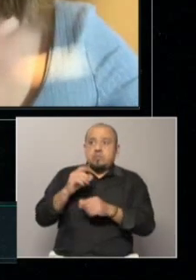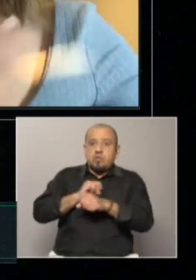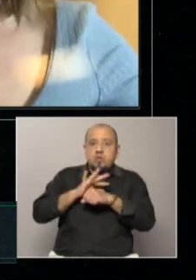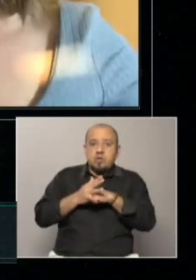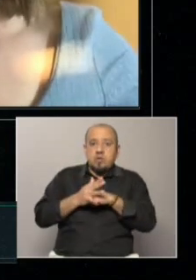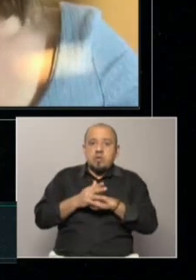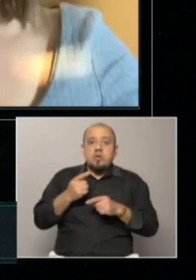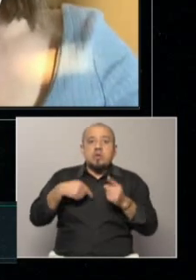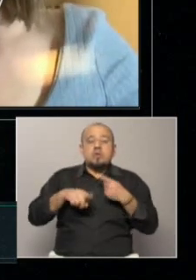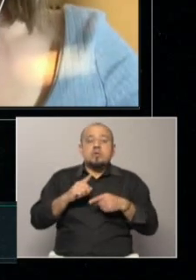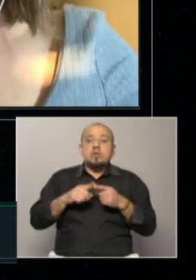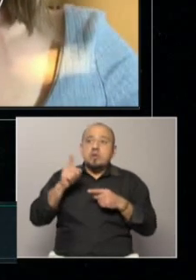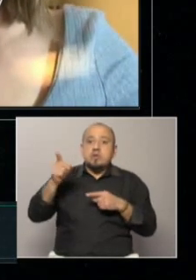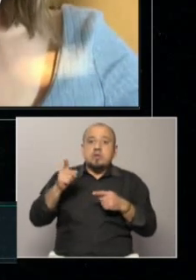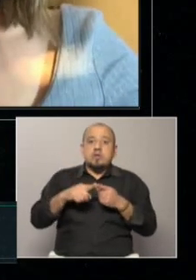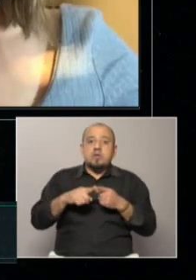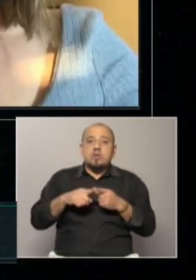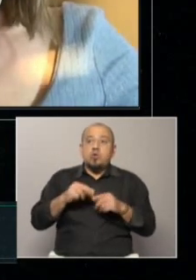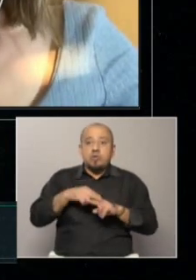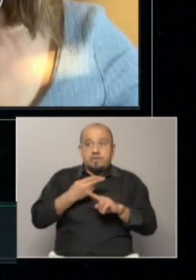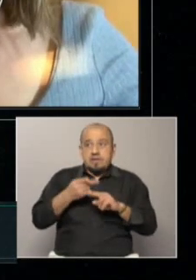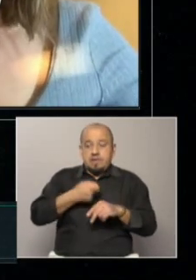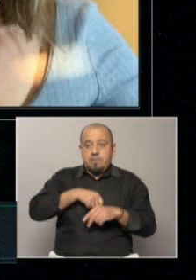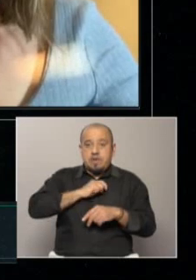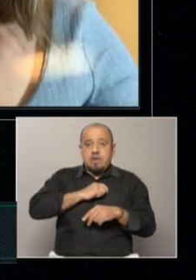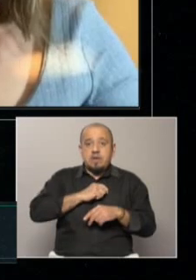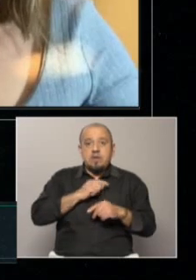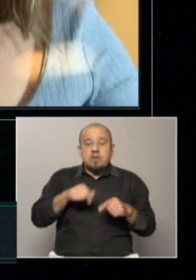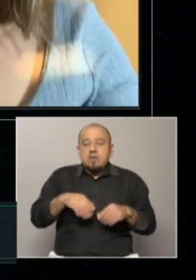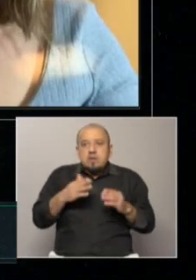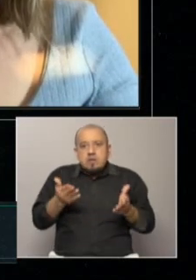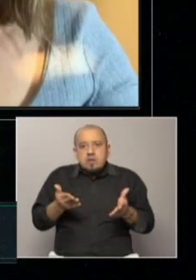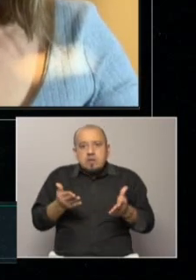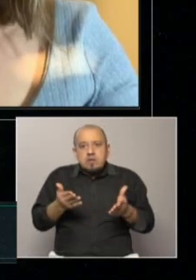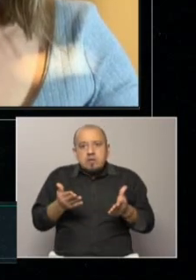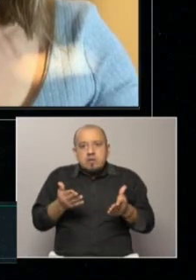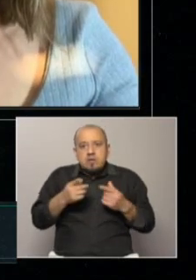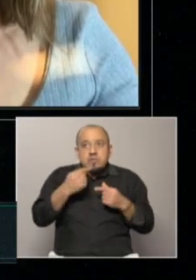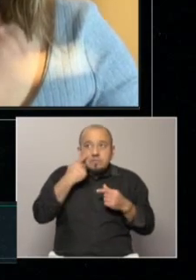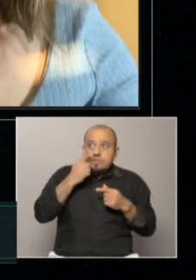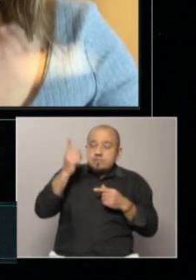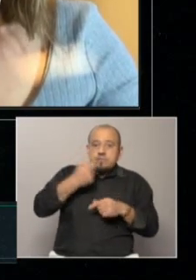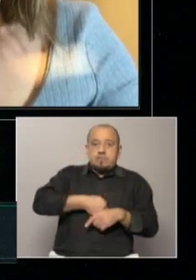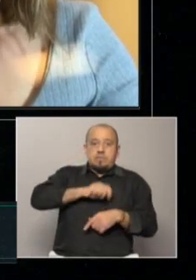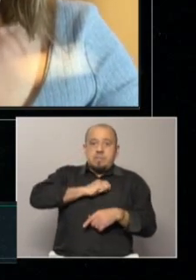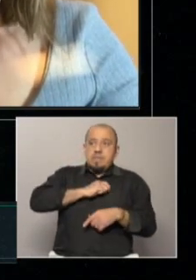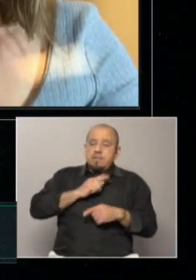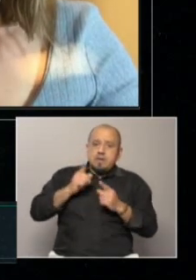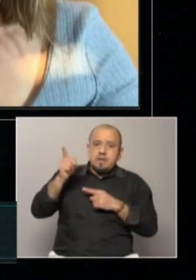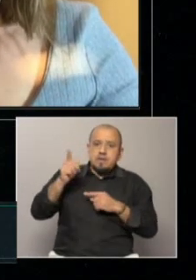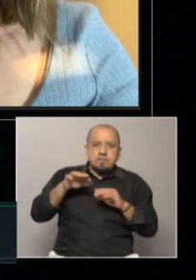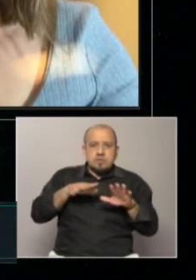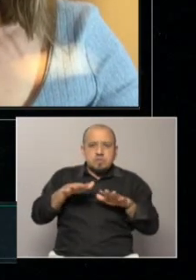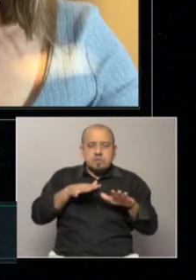contexto de un rebrote importante en las últimas 24 horas, casi que desconociendo lo que se vivió allá. España aproximadamente